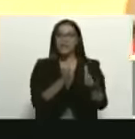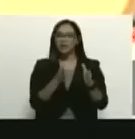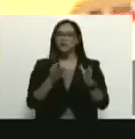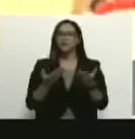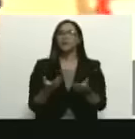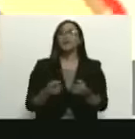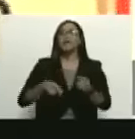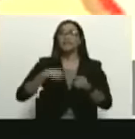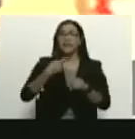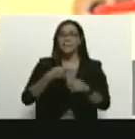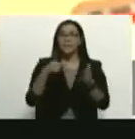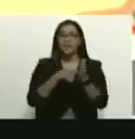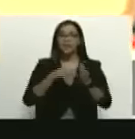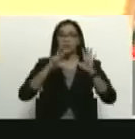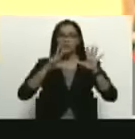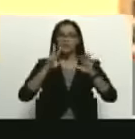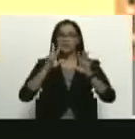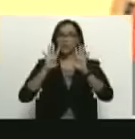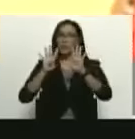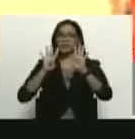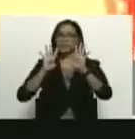en 1899.